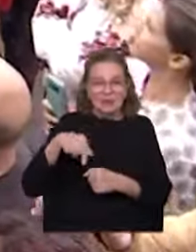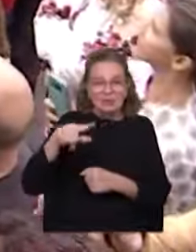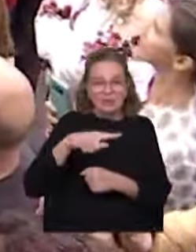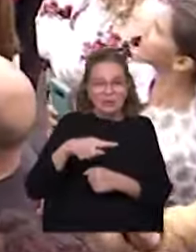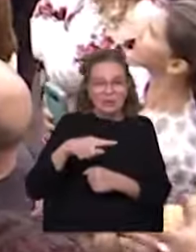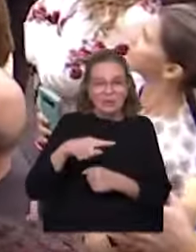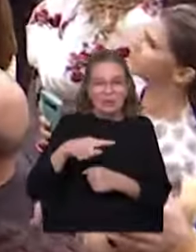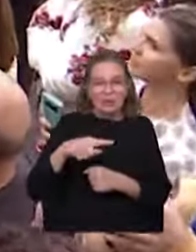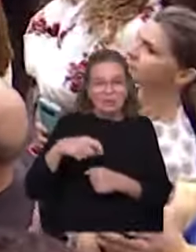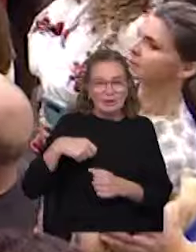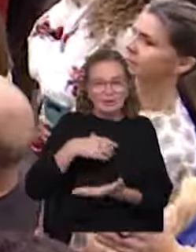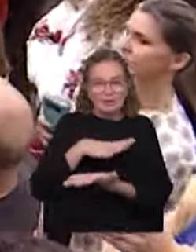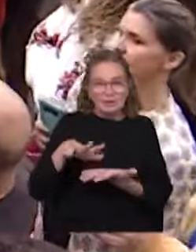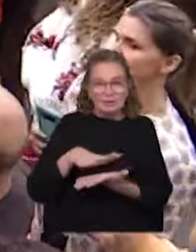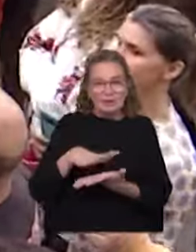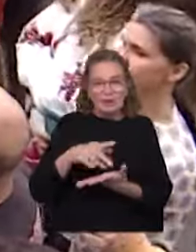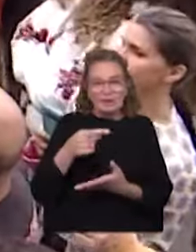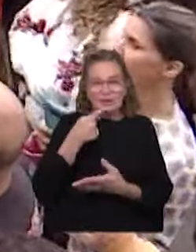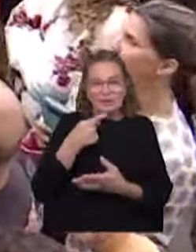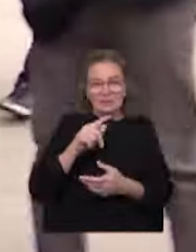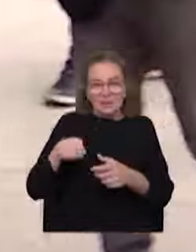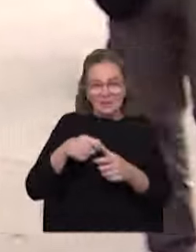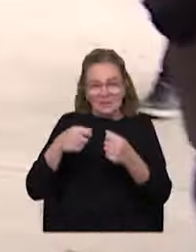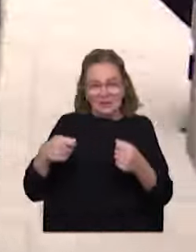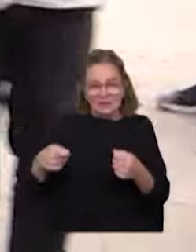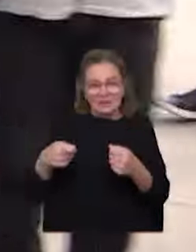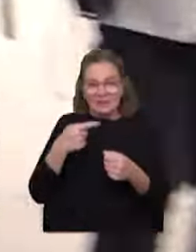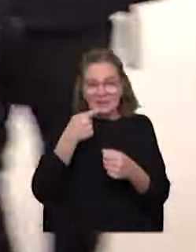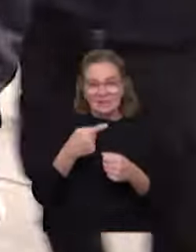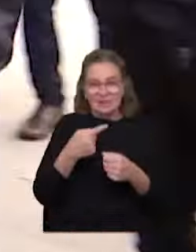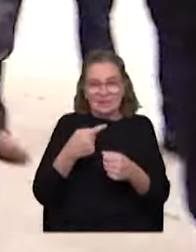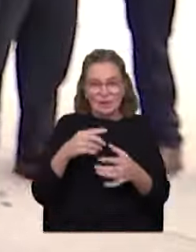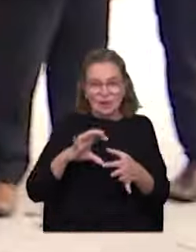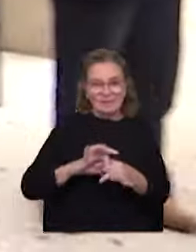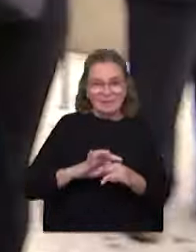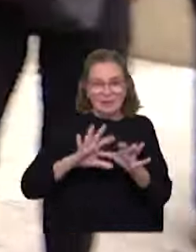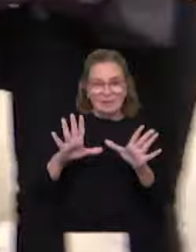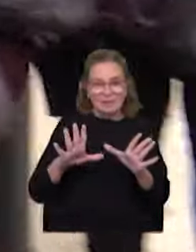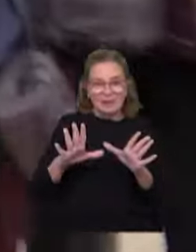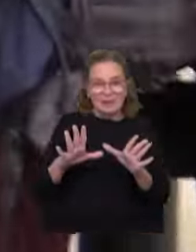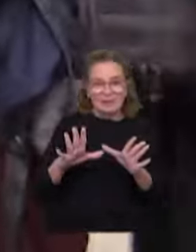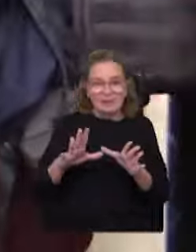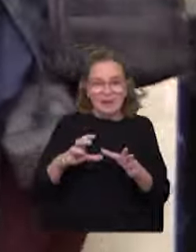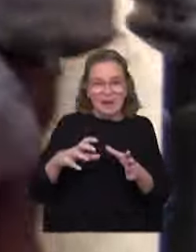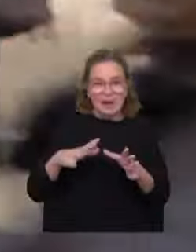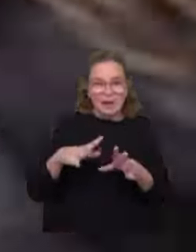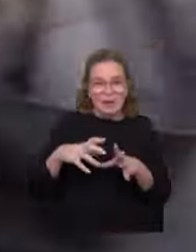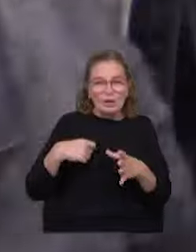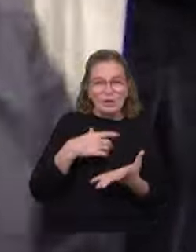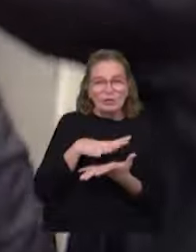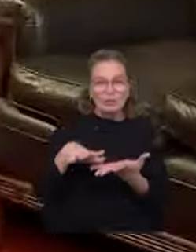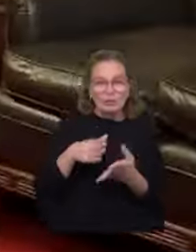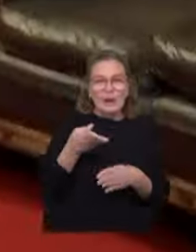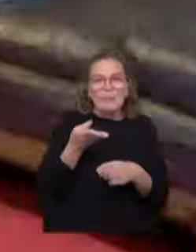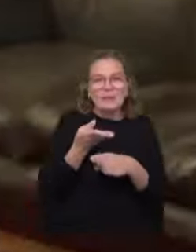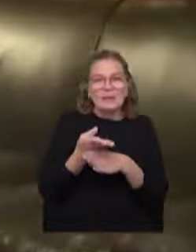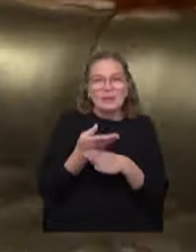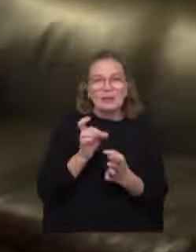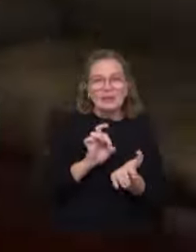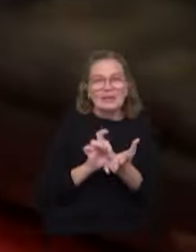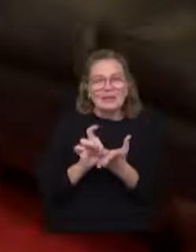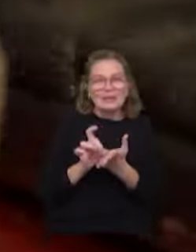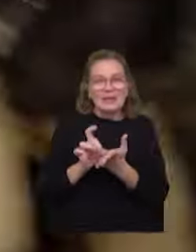del diálogo social los referentes del pit cnt remarcaron la independencia de los movimientos sociales y el reclamo por cambiar el sistema